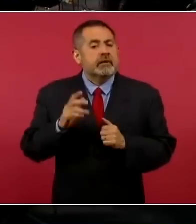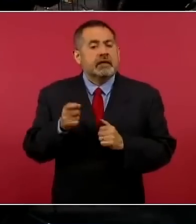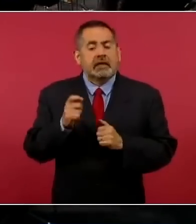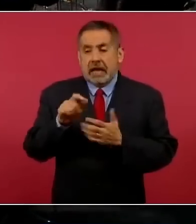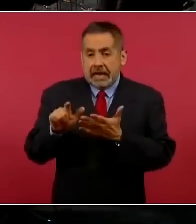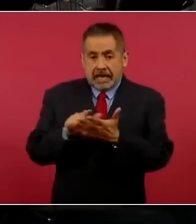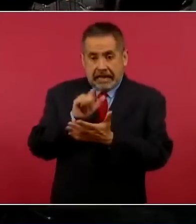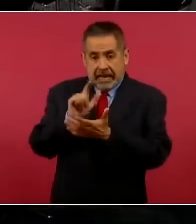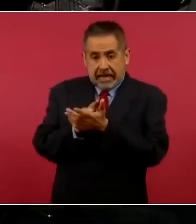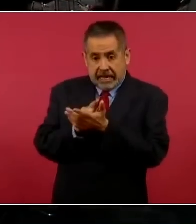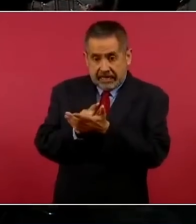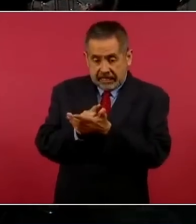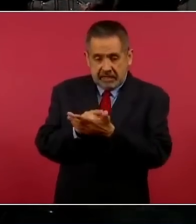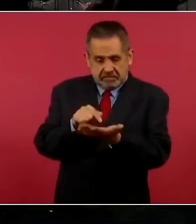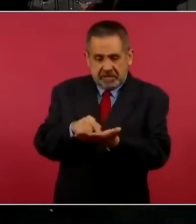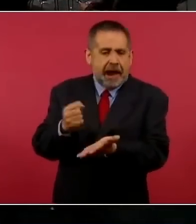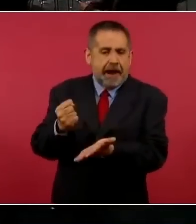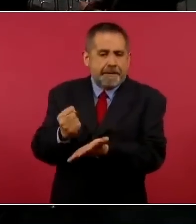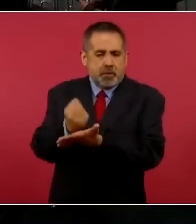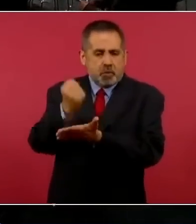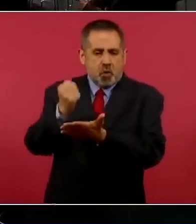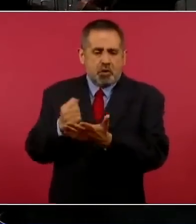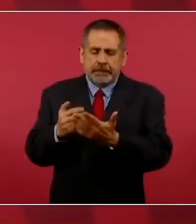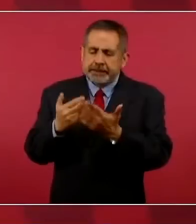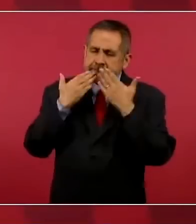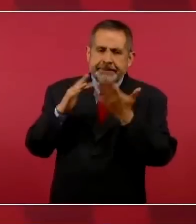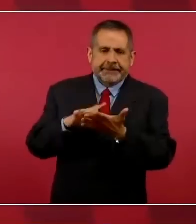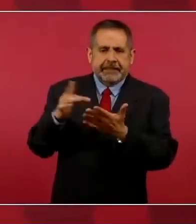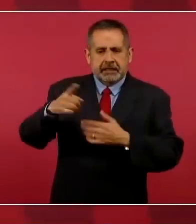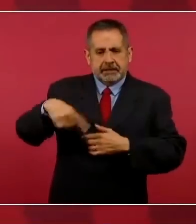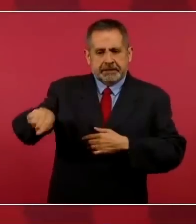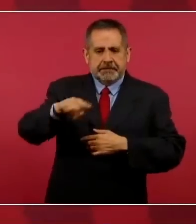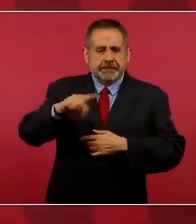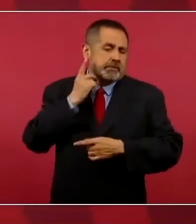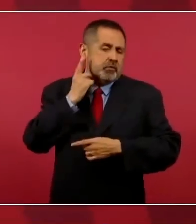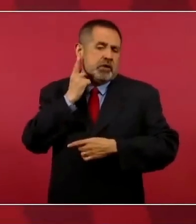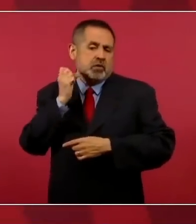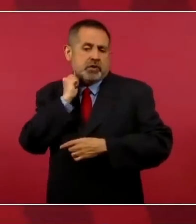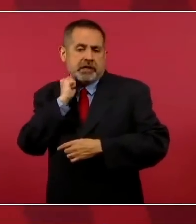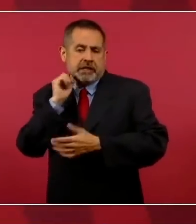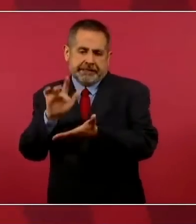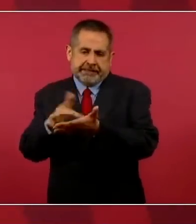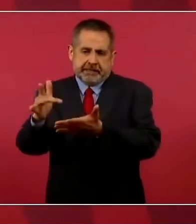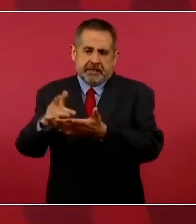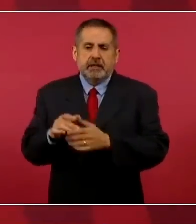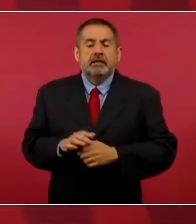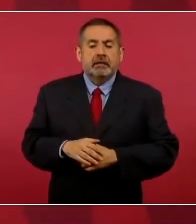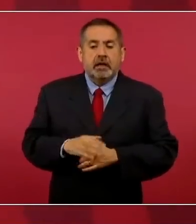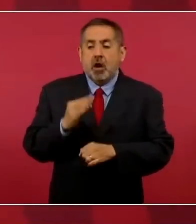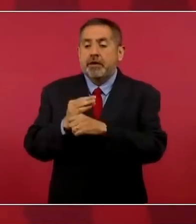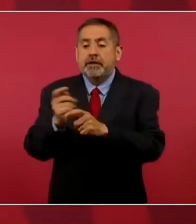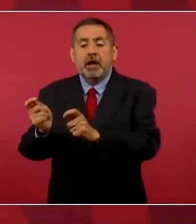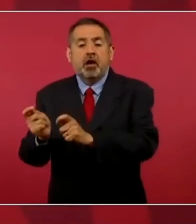ley, de nuevo agradezco a los legisladores y ahora pasa